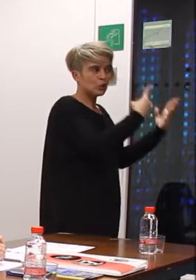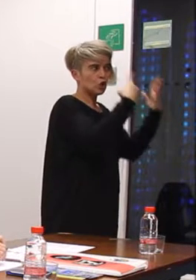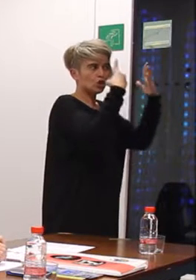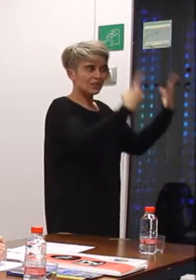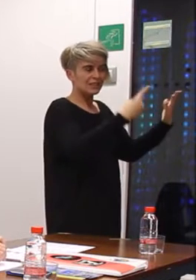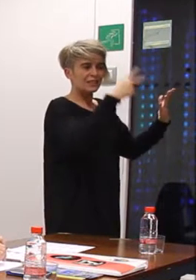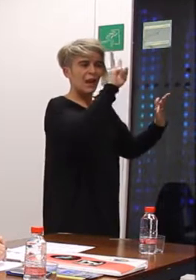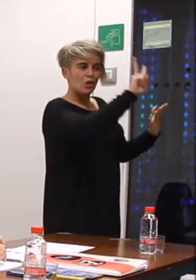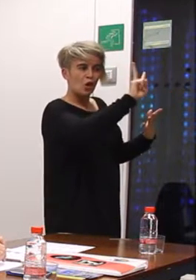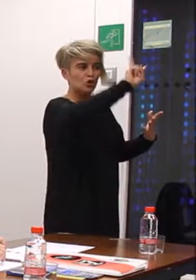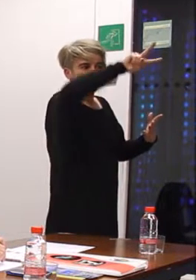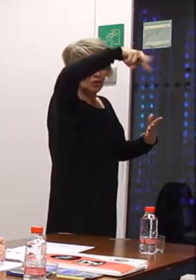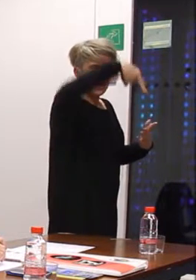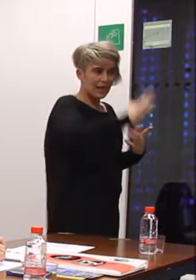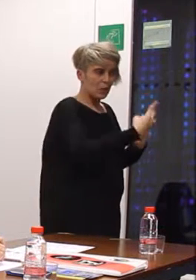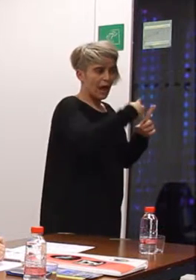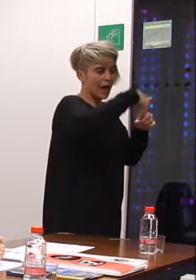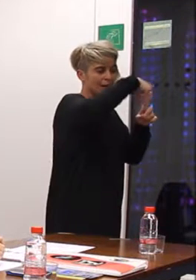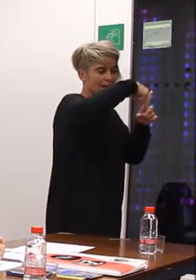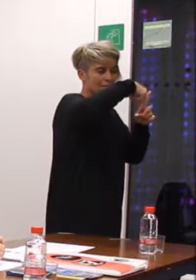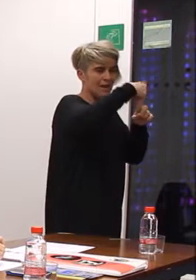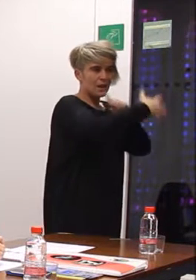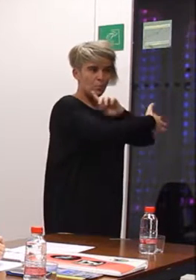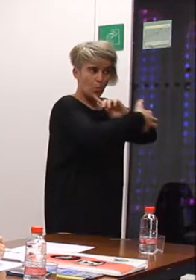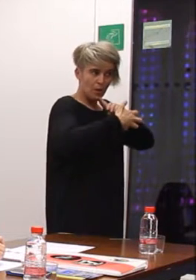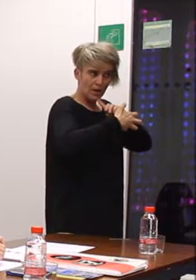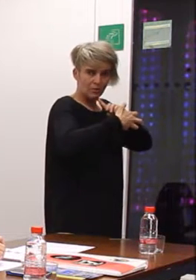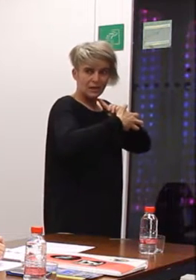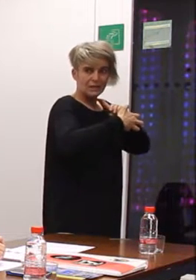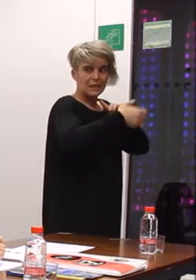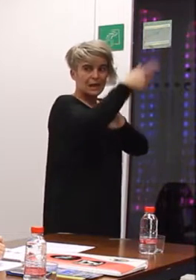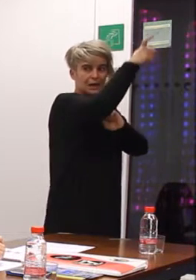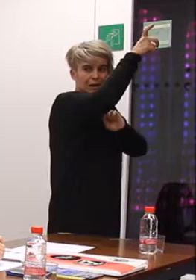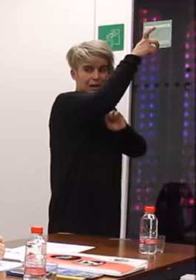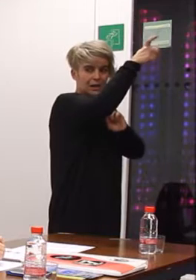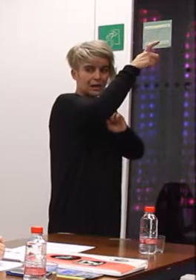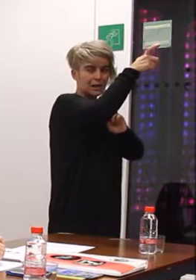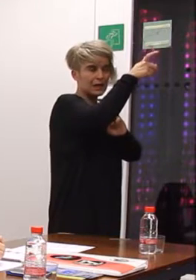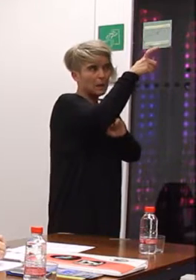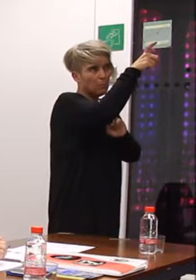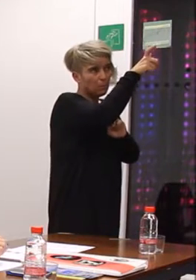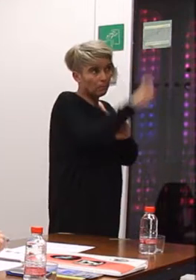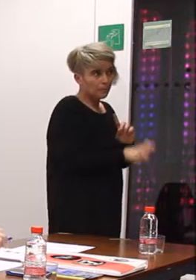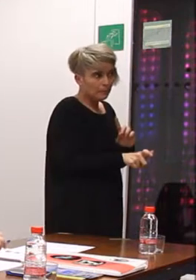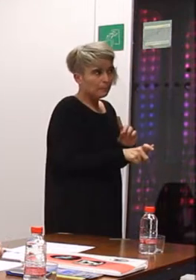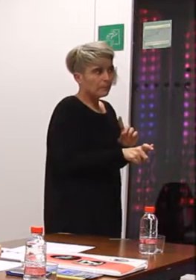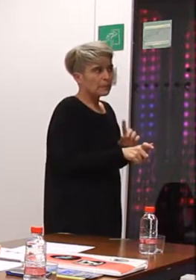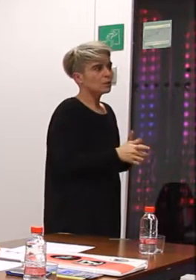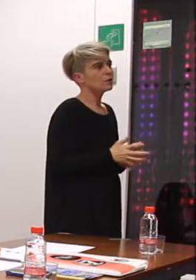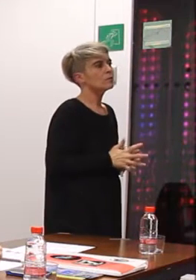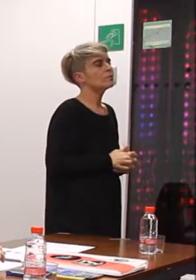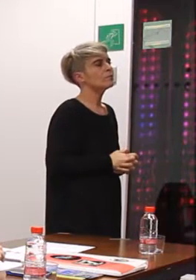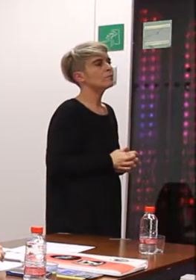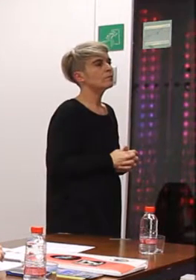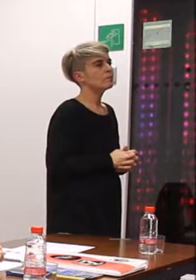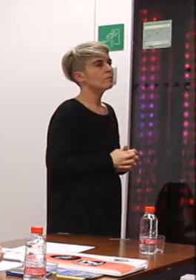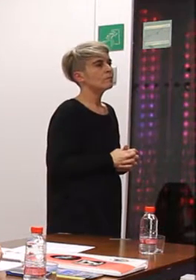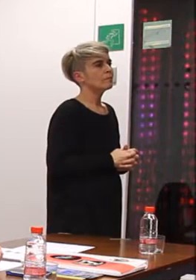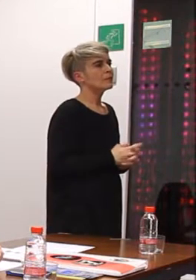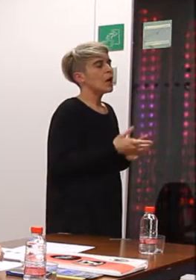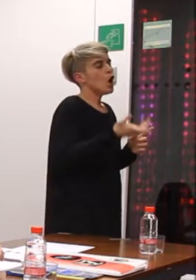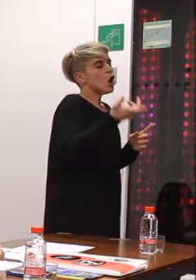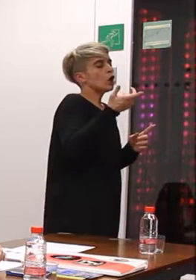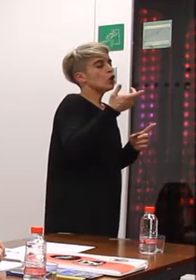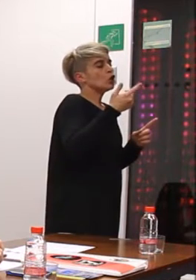el umbral de pobreza significa que las personas, acoge a las personas que cobran menos